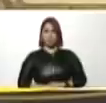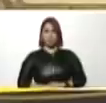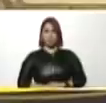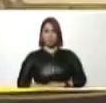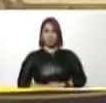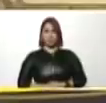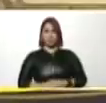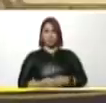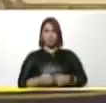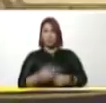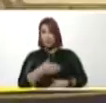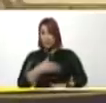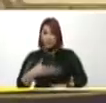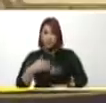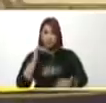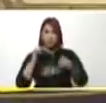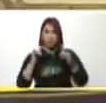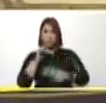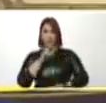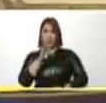empieza a celebrar desde el 24